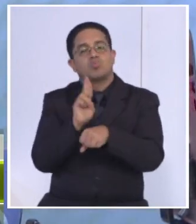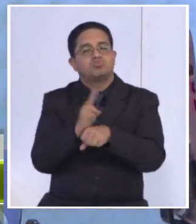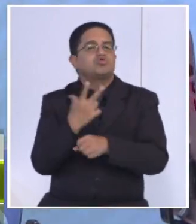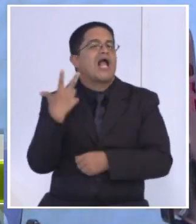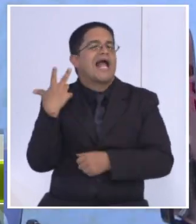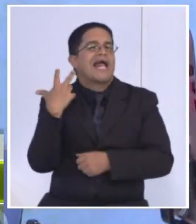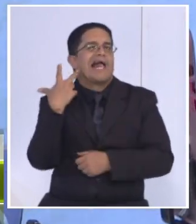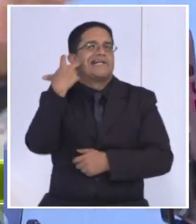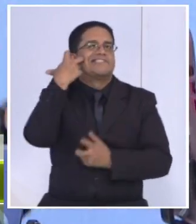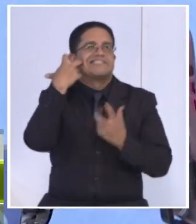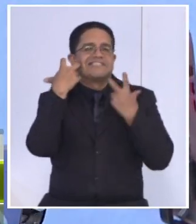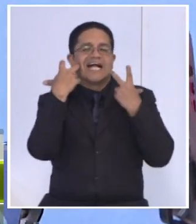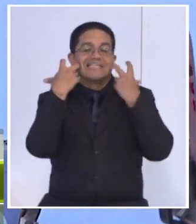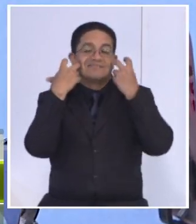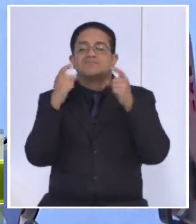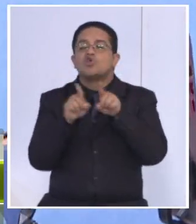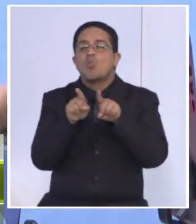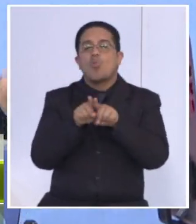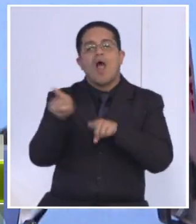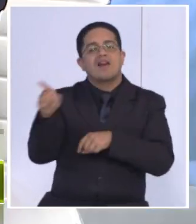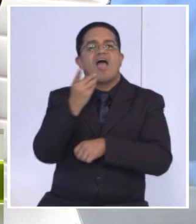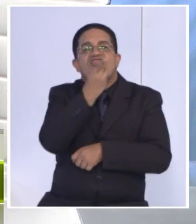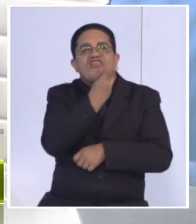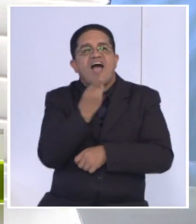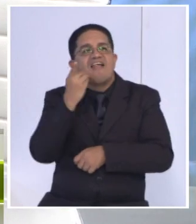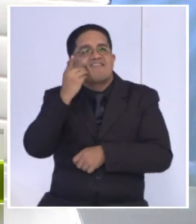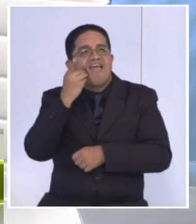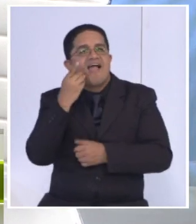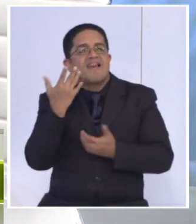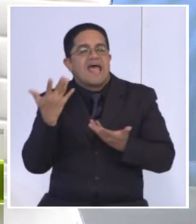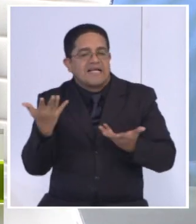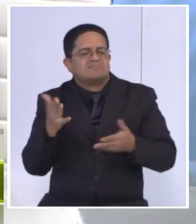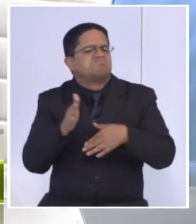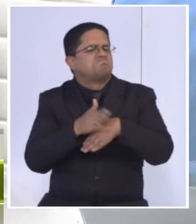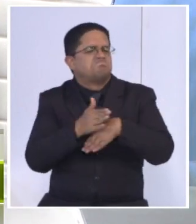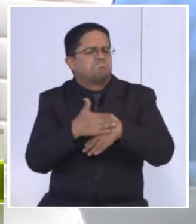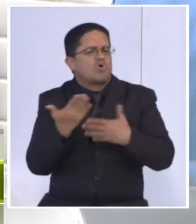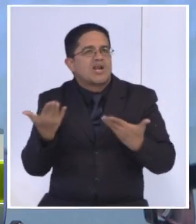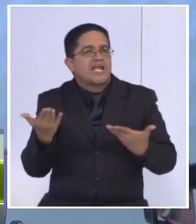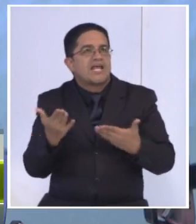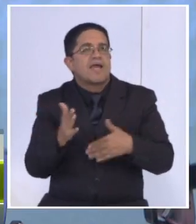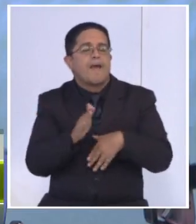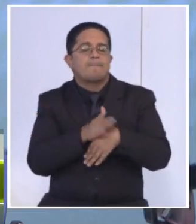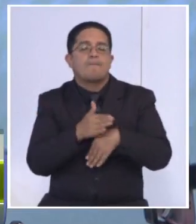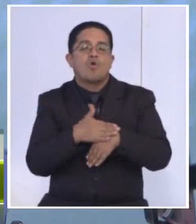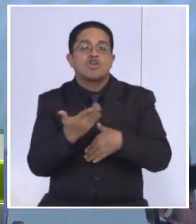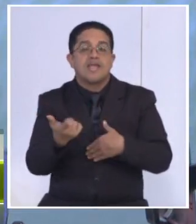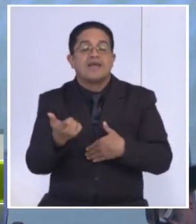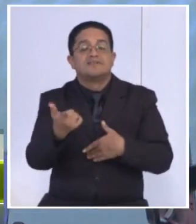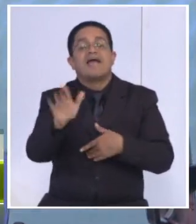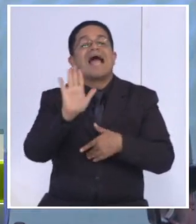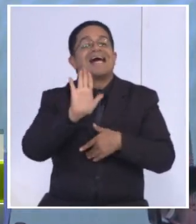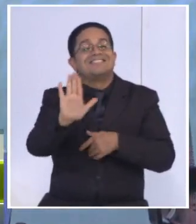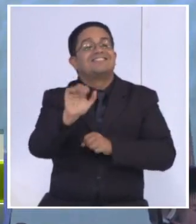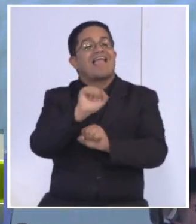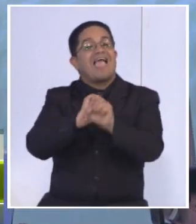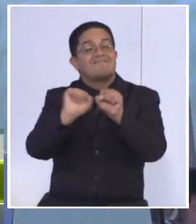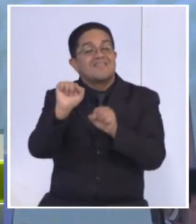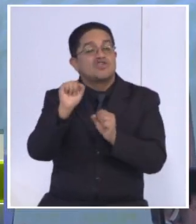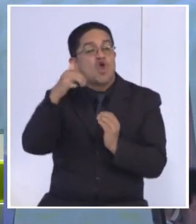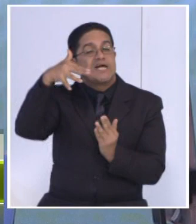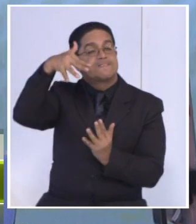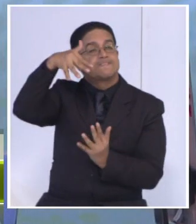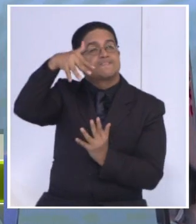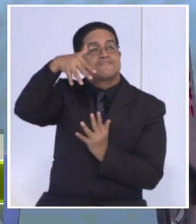terapéutico, como lo tienes tú, que te lo coloco. ¿Por qué hacemos eso? Porque básicamente disminuimos esa carga